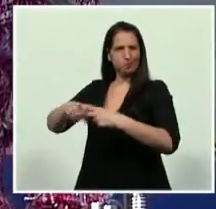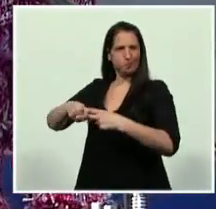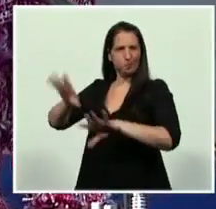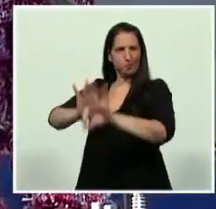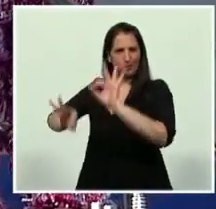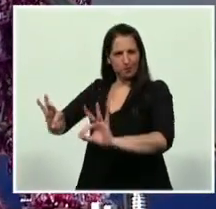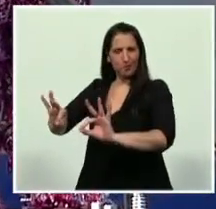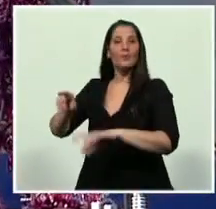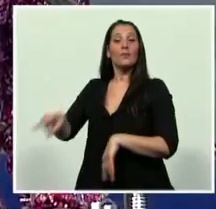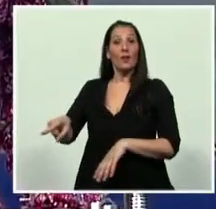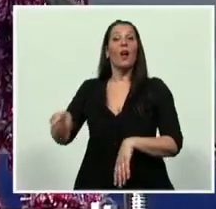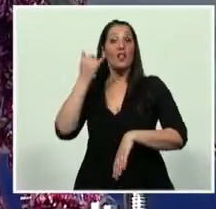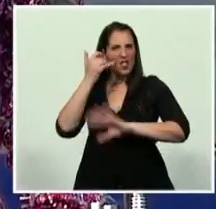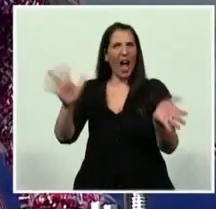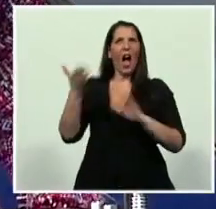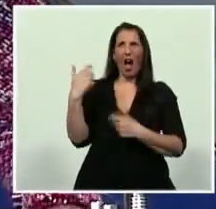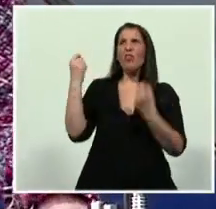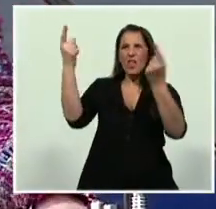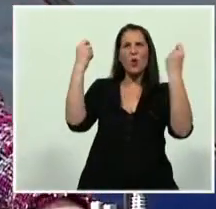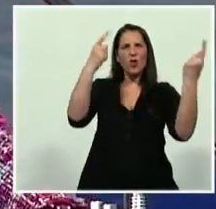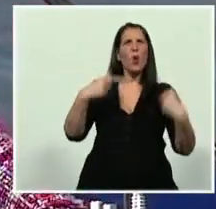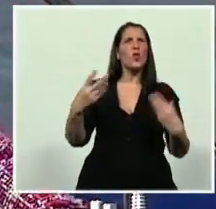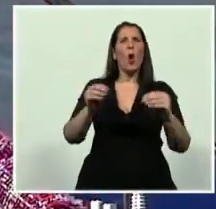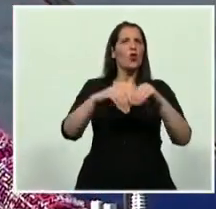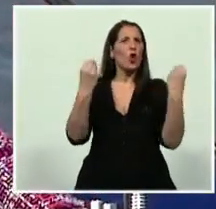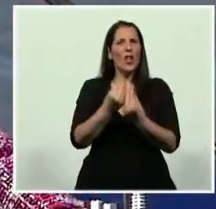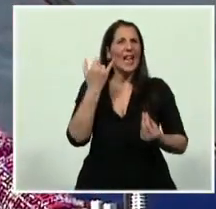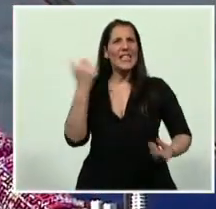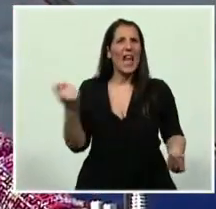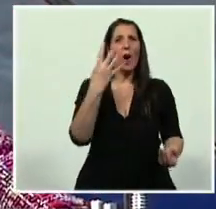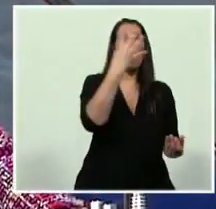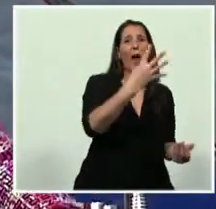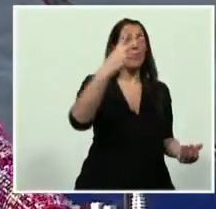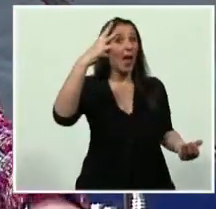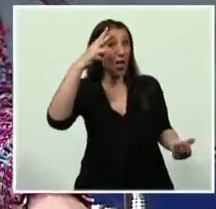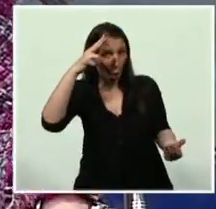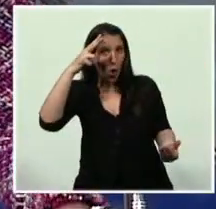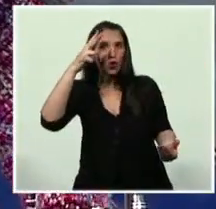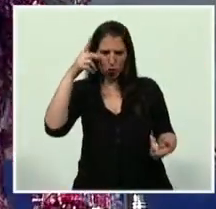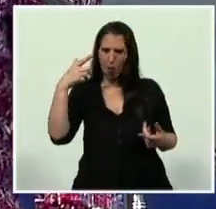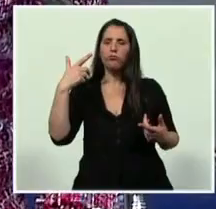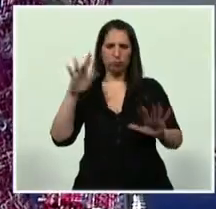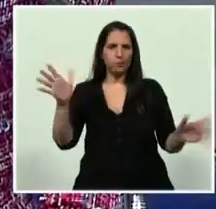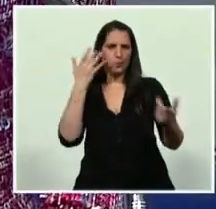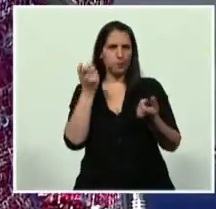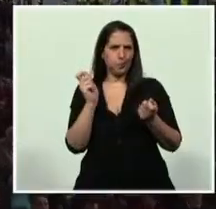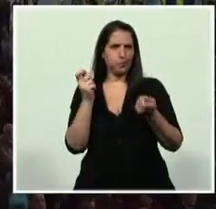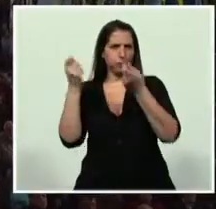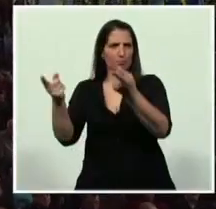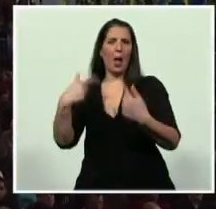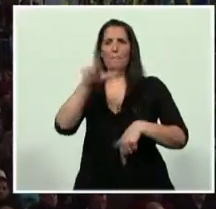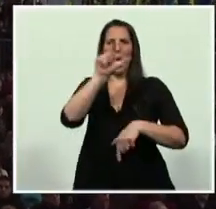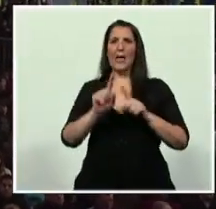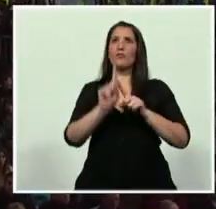que junto a las que ya hemos entregado llegan a 48 unidades sanitarias móviles a lo largo y a lo ancho del